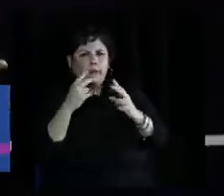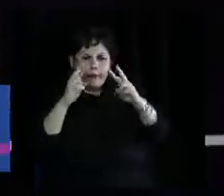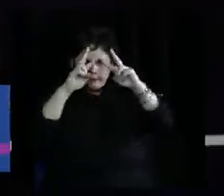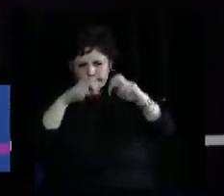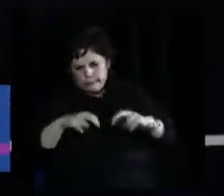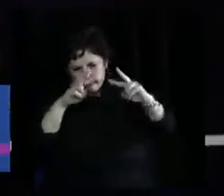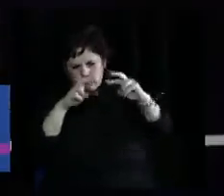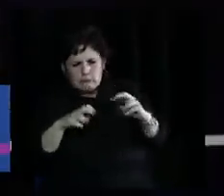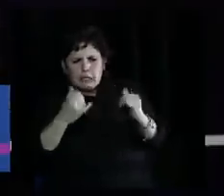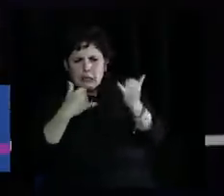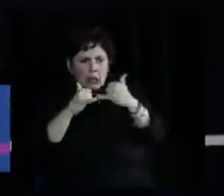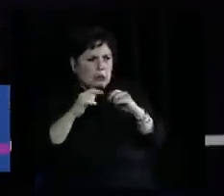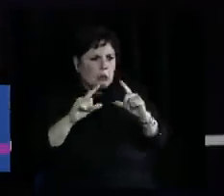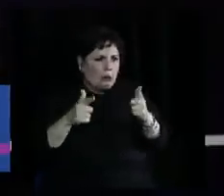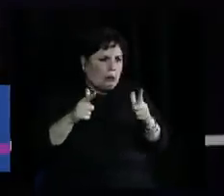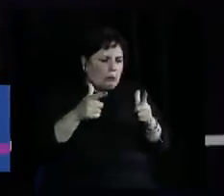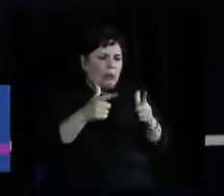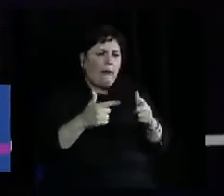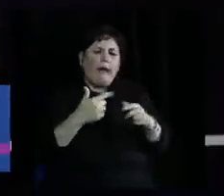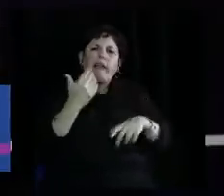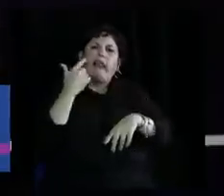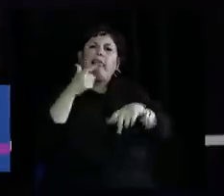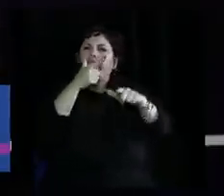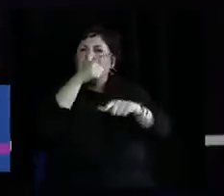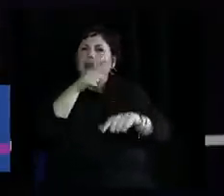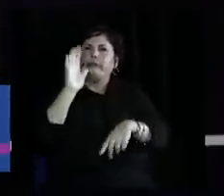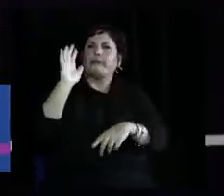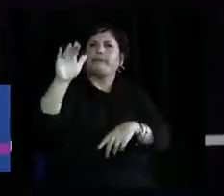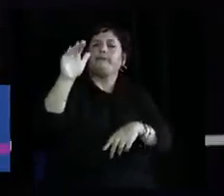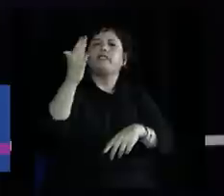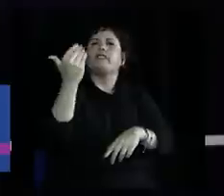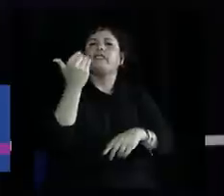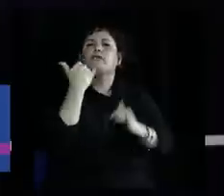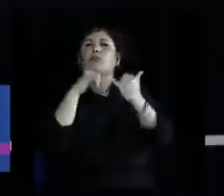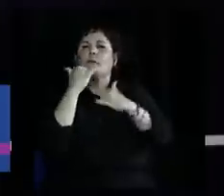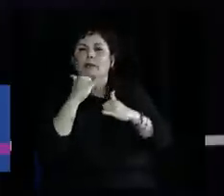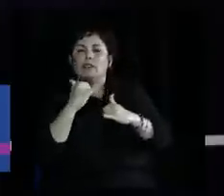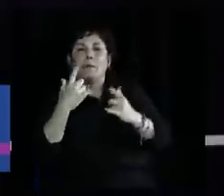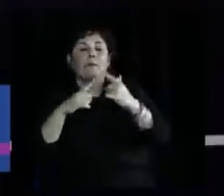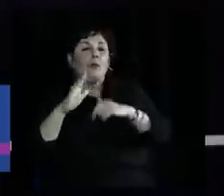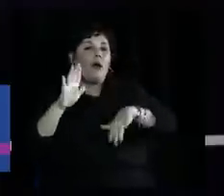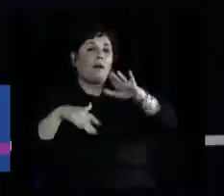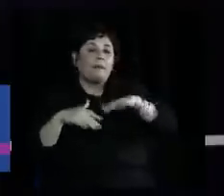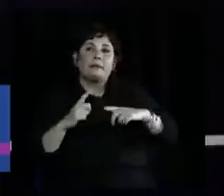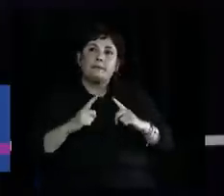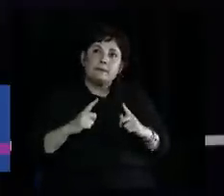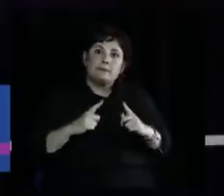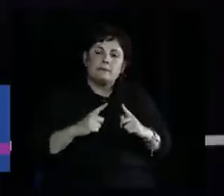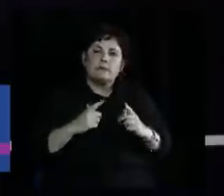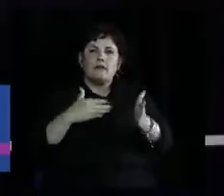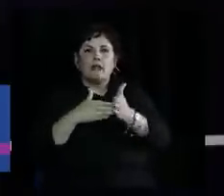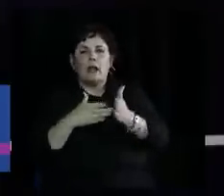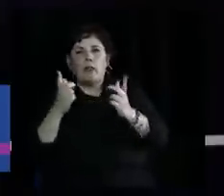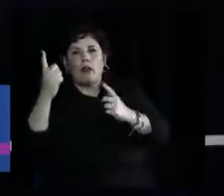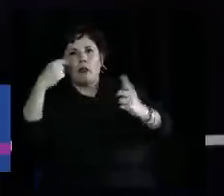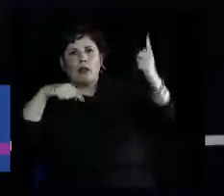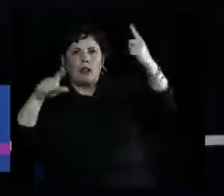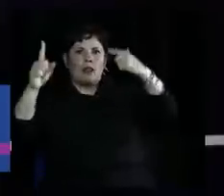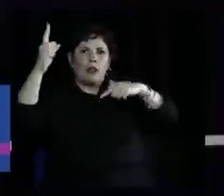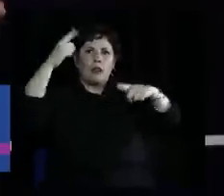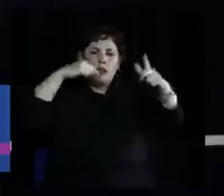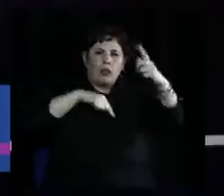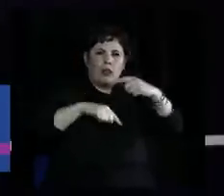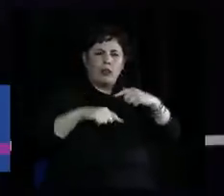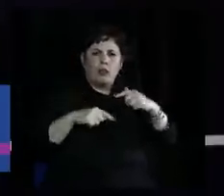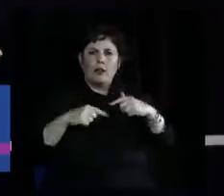deberían estar publicados o que deberían estar ahí, pero lo que sucede es que muchas veces hay trabas, esas trabas en el proceso que